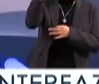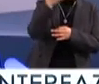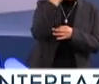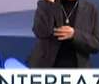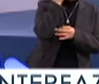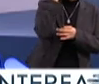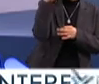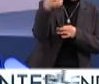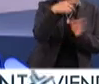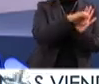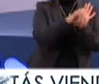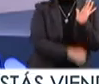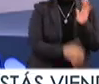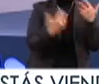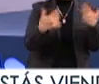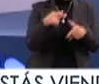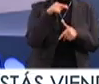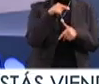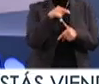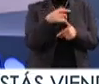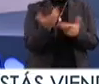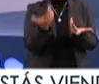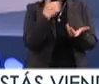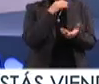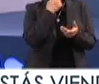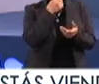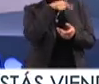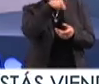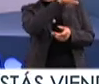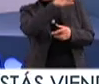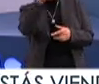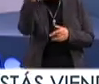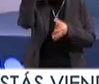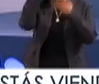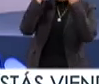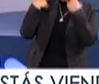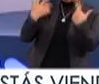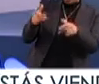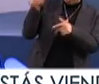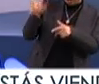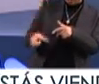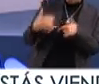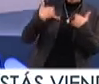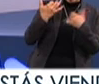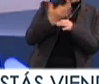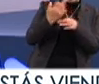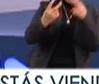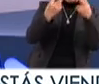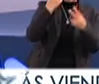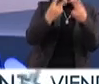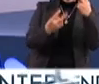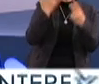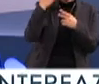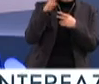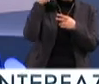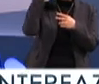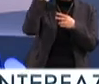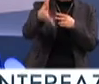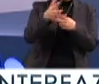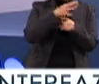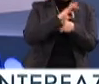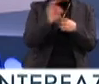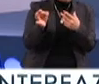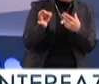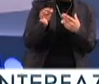eres un joven ejemplar y que pues servirá de ejemplo de inspiración para jóvenes que nos están viendo en estos momentos y que saben que hay que